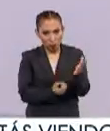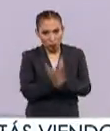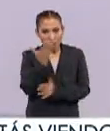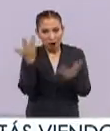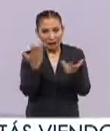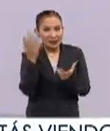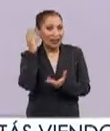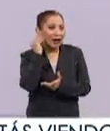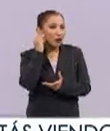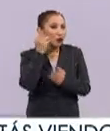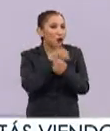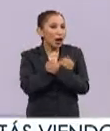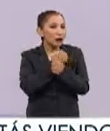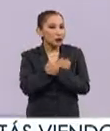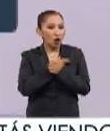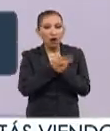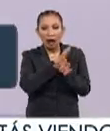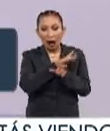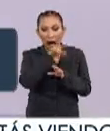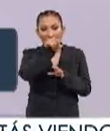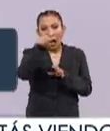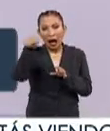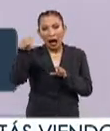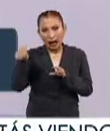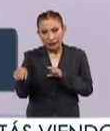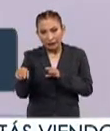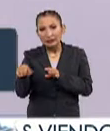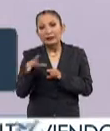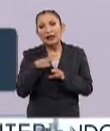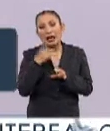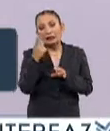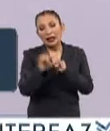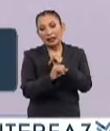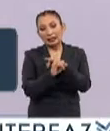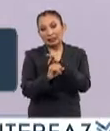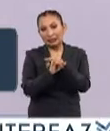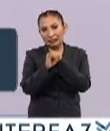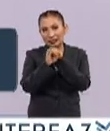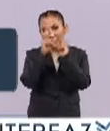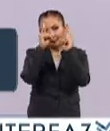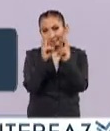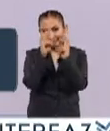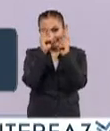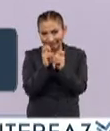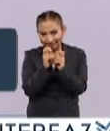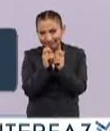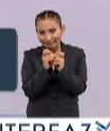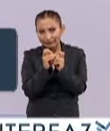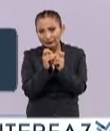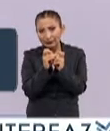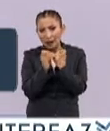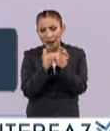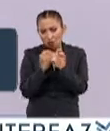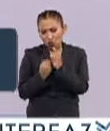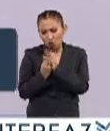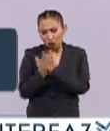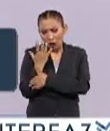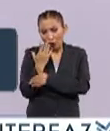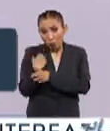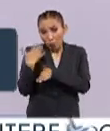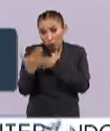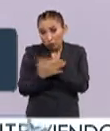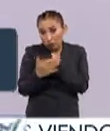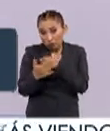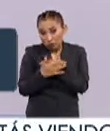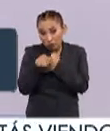Radio Educación prestará a todas las audiencias, están estas plataformas de descarga. El más nuevo, el que está por